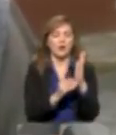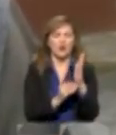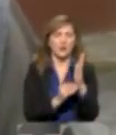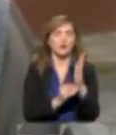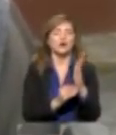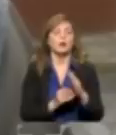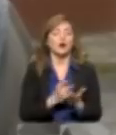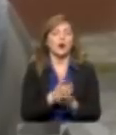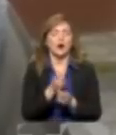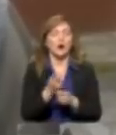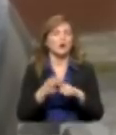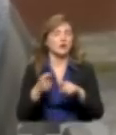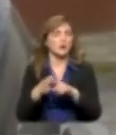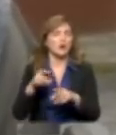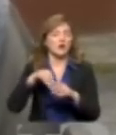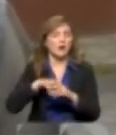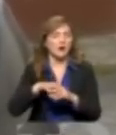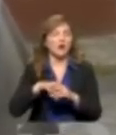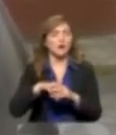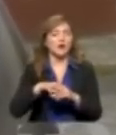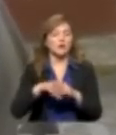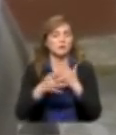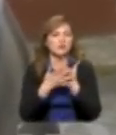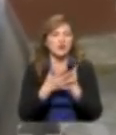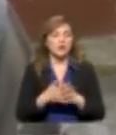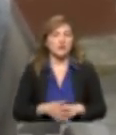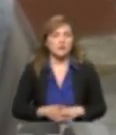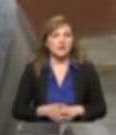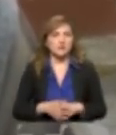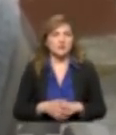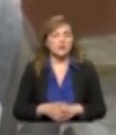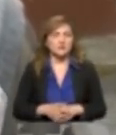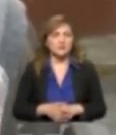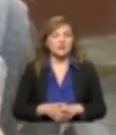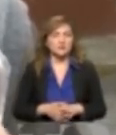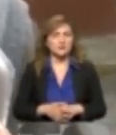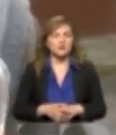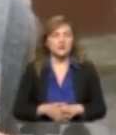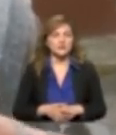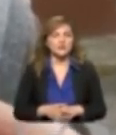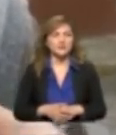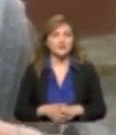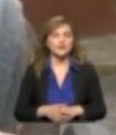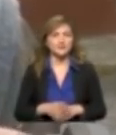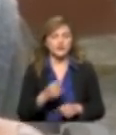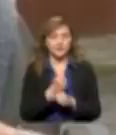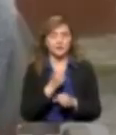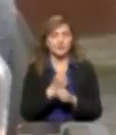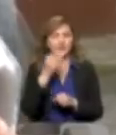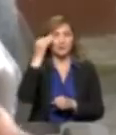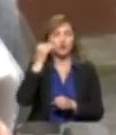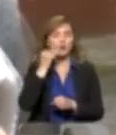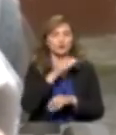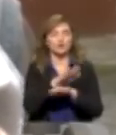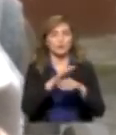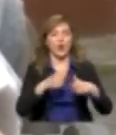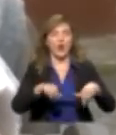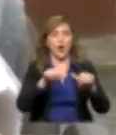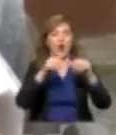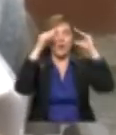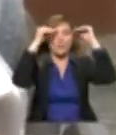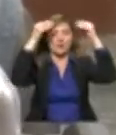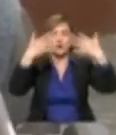y otros gastos internos que se realizan para poder trabajar con los menores en las